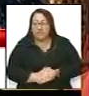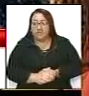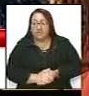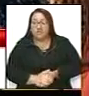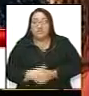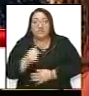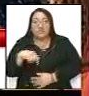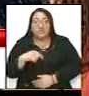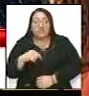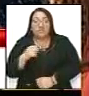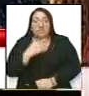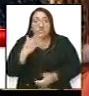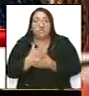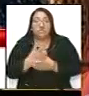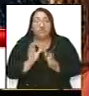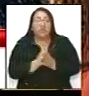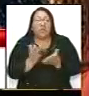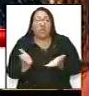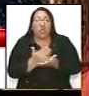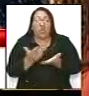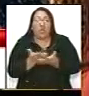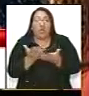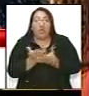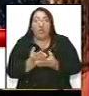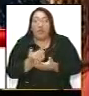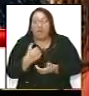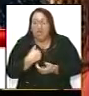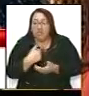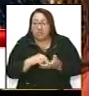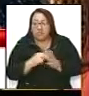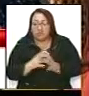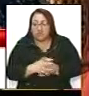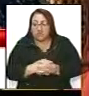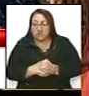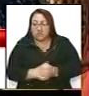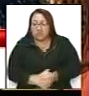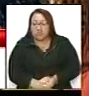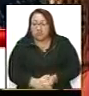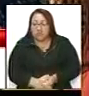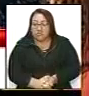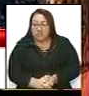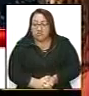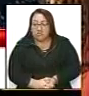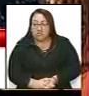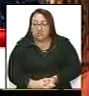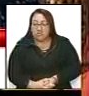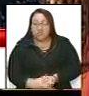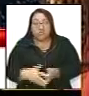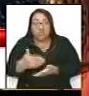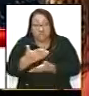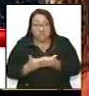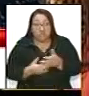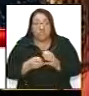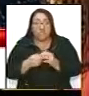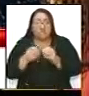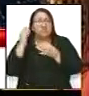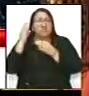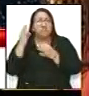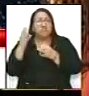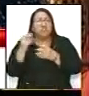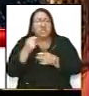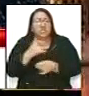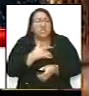este escándalo de los textos escolares tiene no solamente el libreto, tiene no solamente el discurso